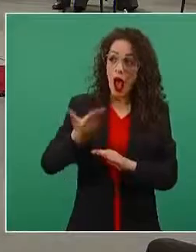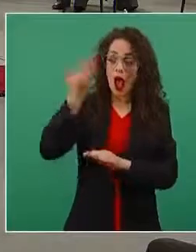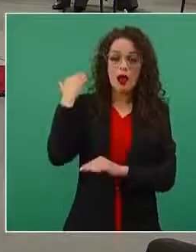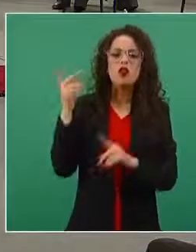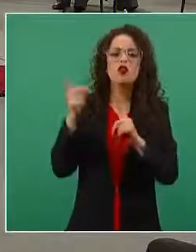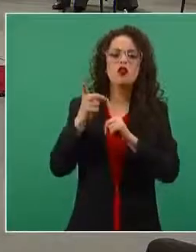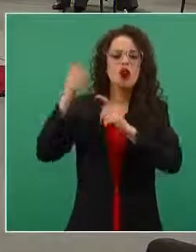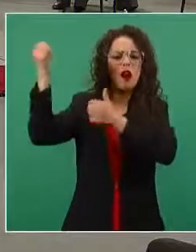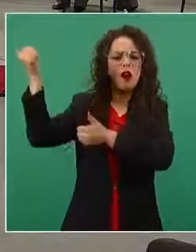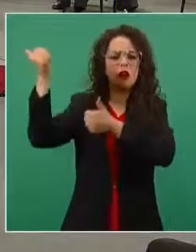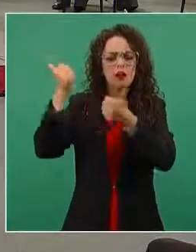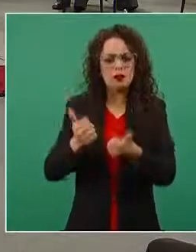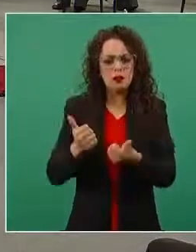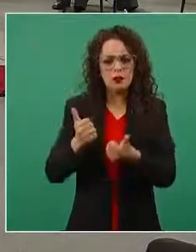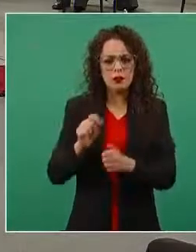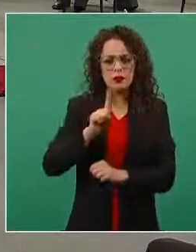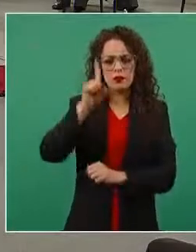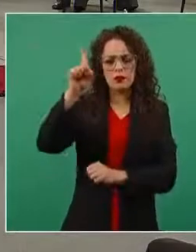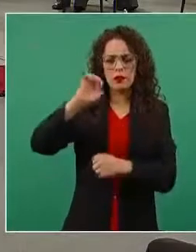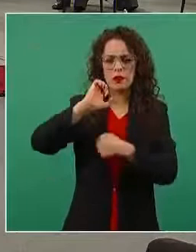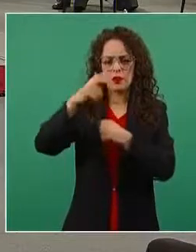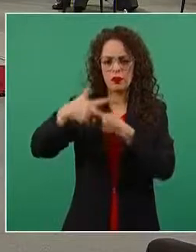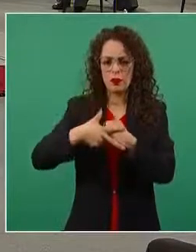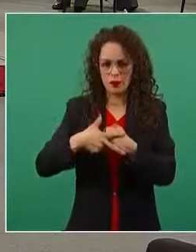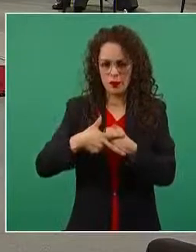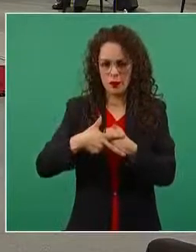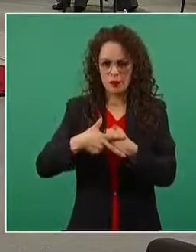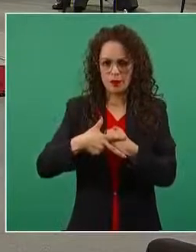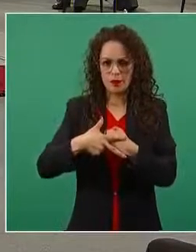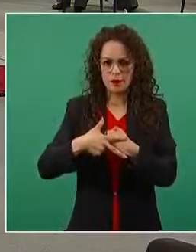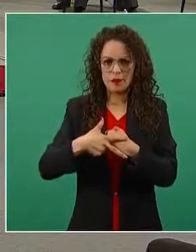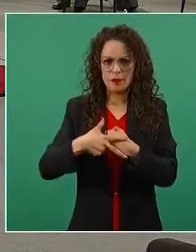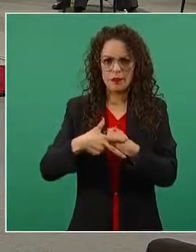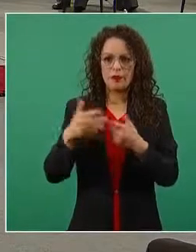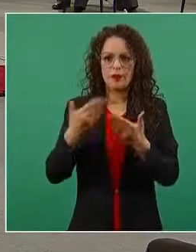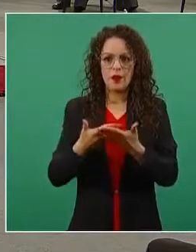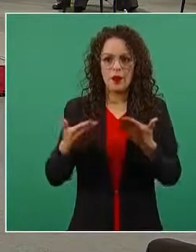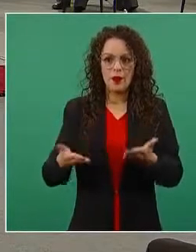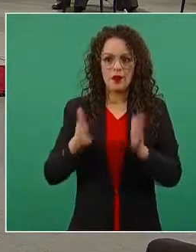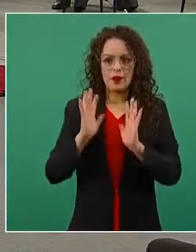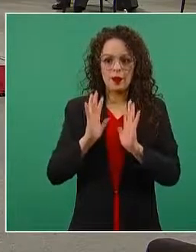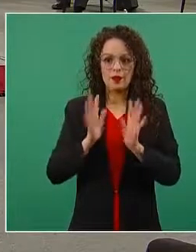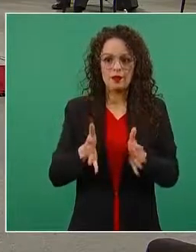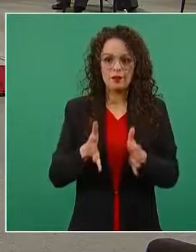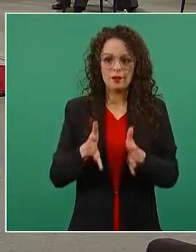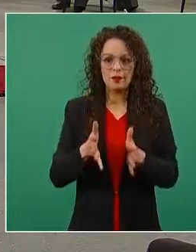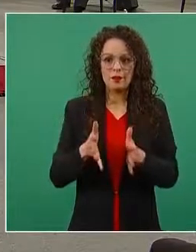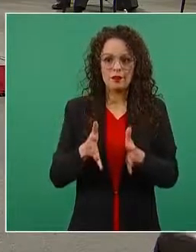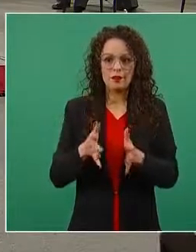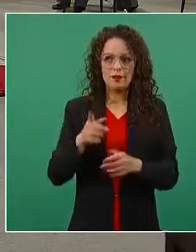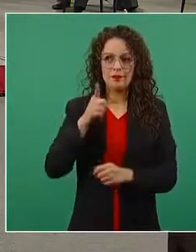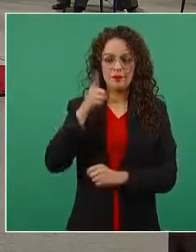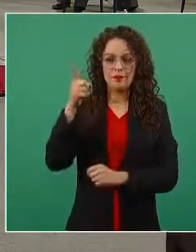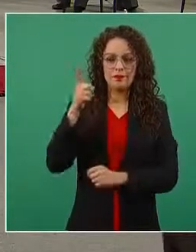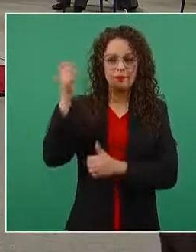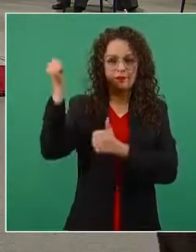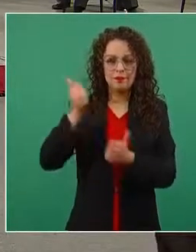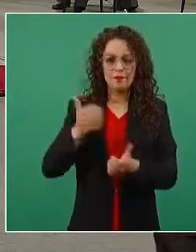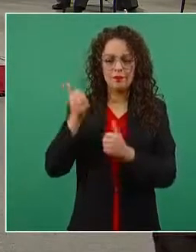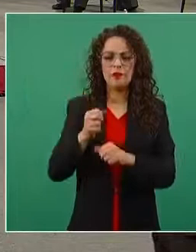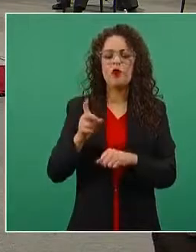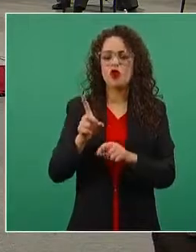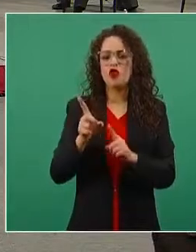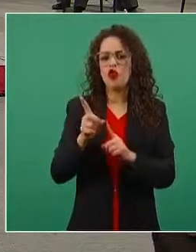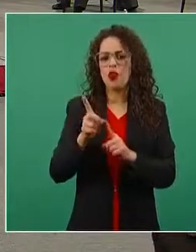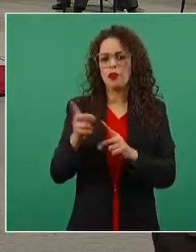venían las vacunas de Pfizer de Europa, ahora ya están enviando